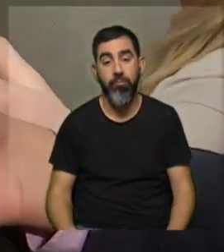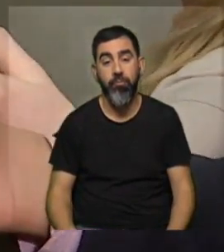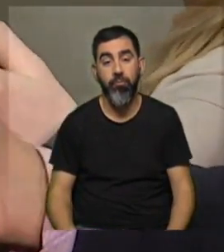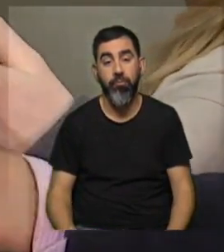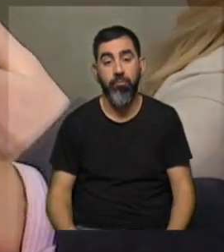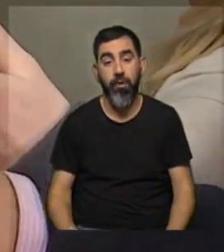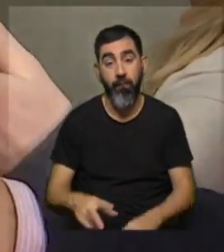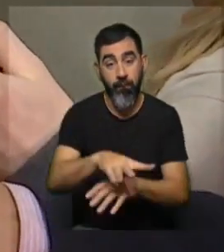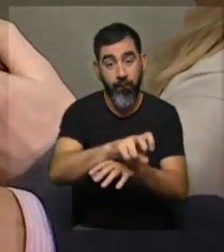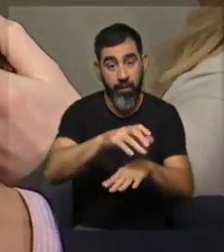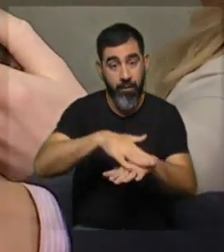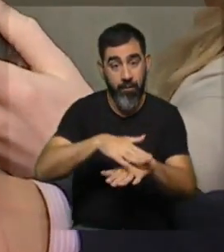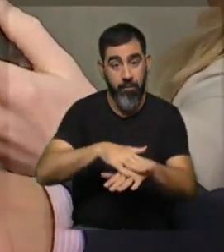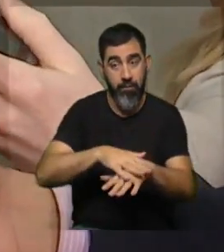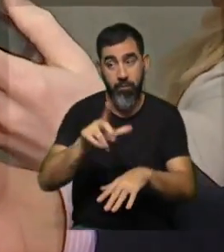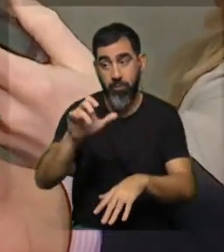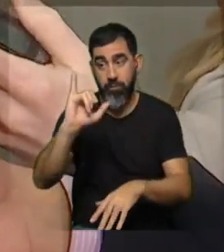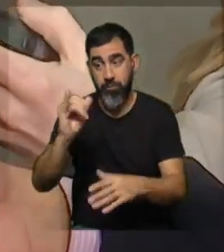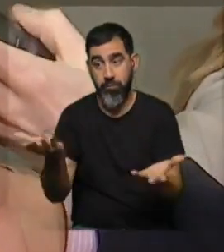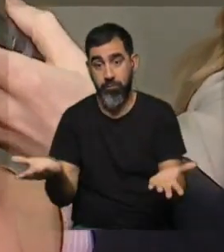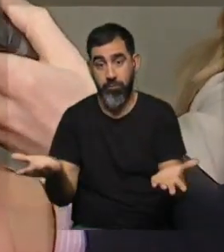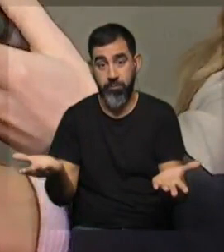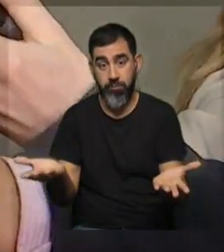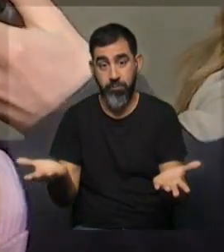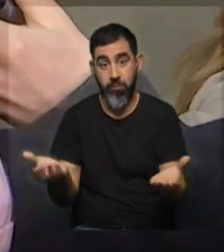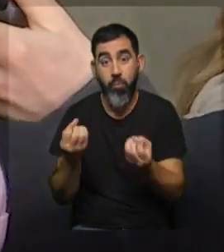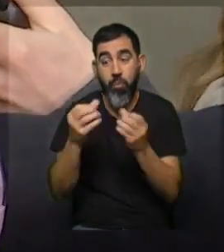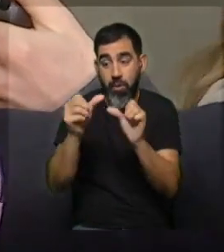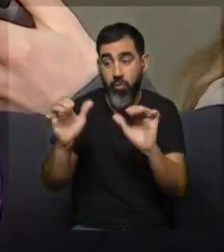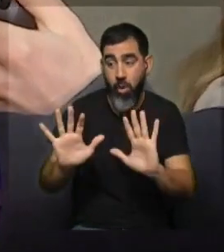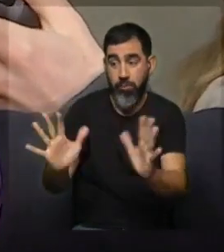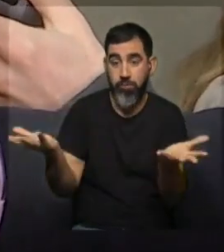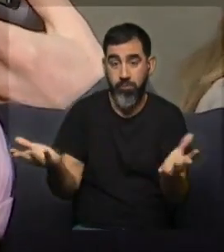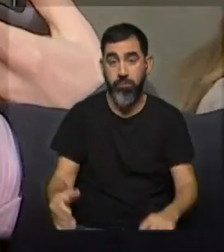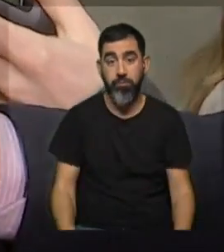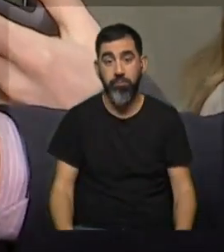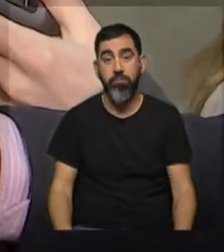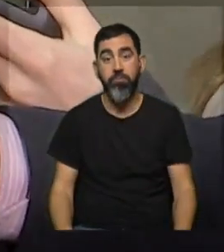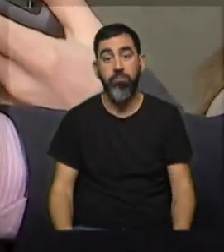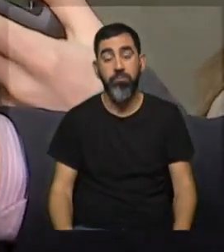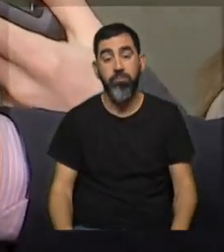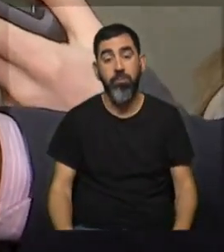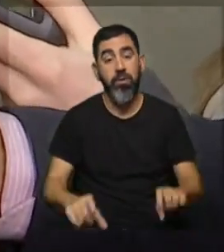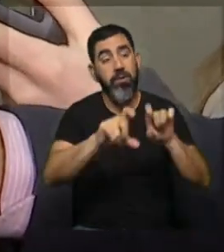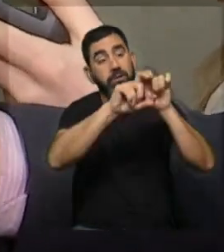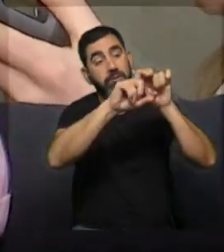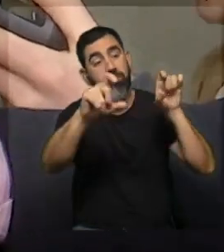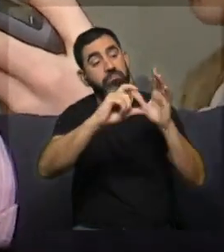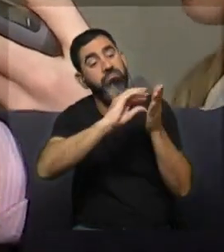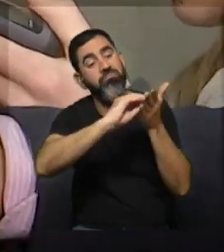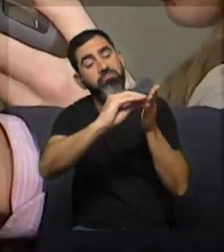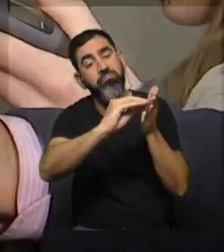claro Sí por supuesto porque lleva adelante esto con el título